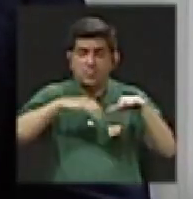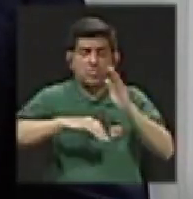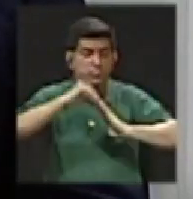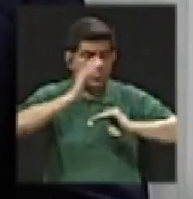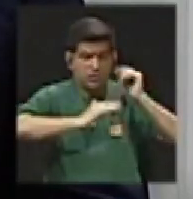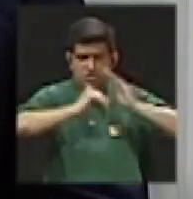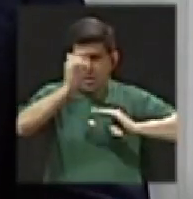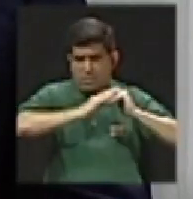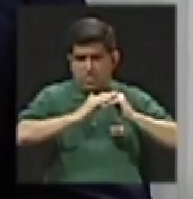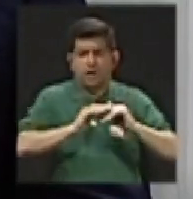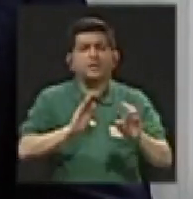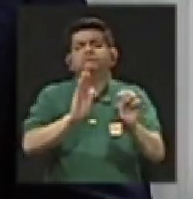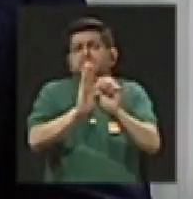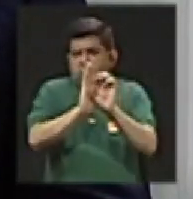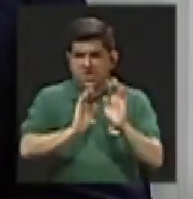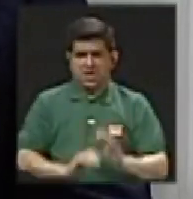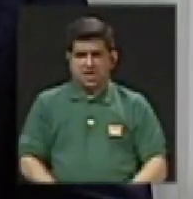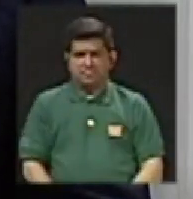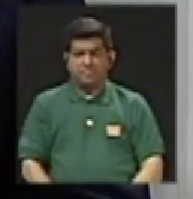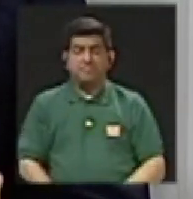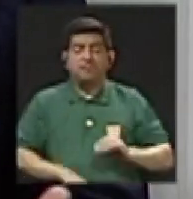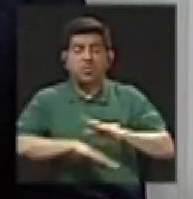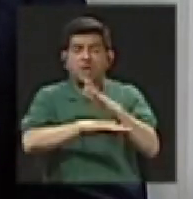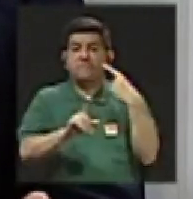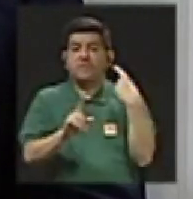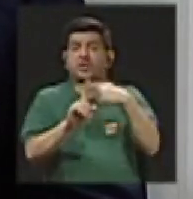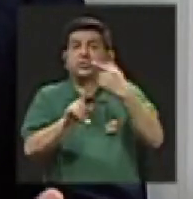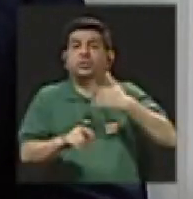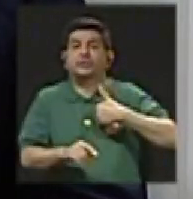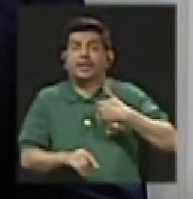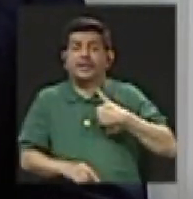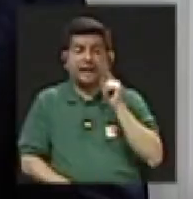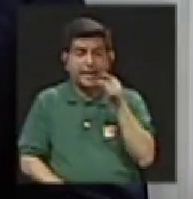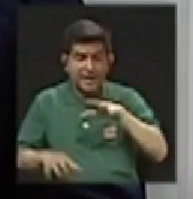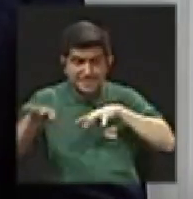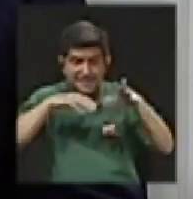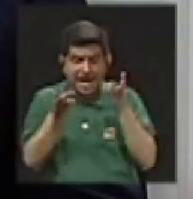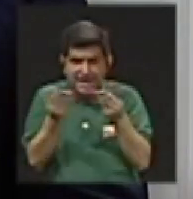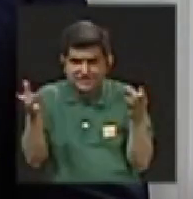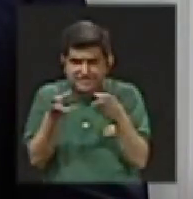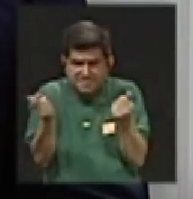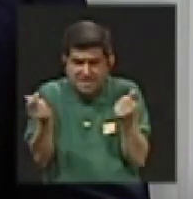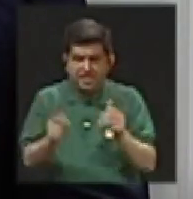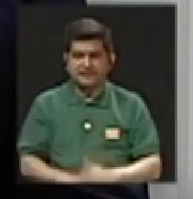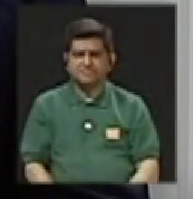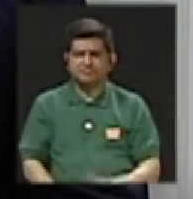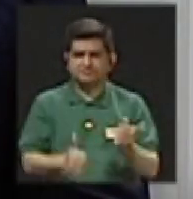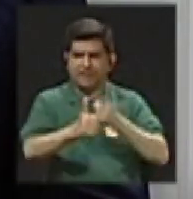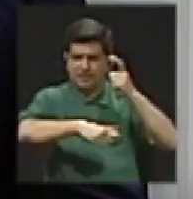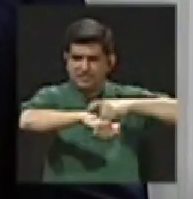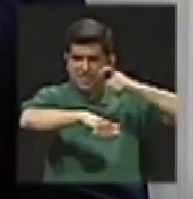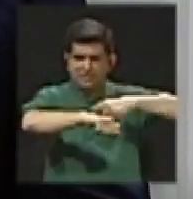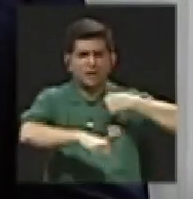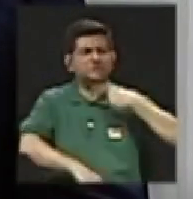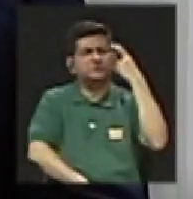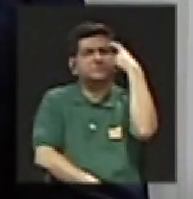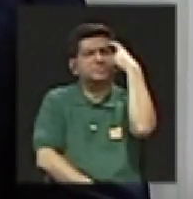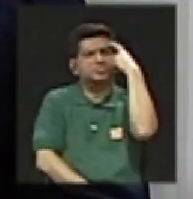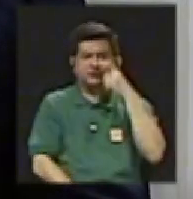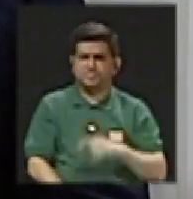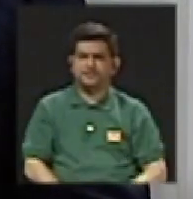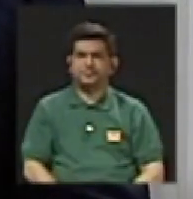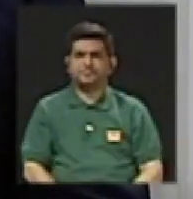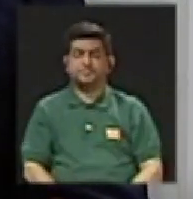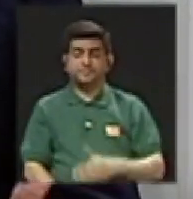construcción. Supongamos que es un efecto positivo que va a tener esa actividad productiva. Y entonces, en primera instancia, yo podría pensar